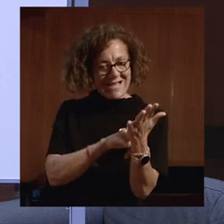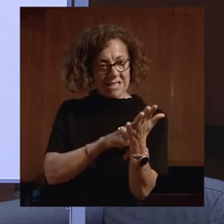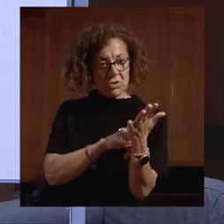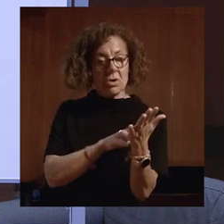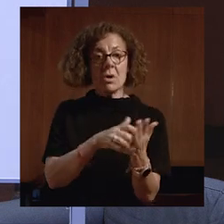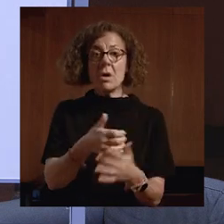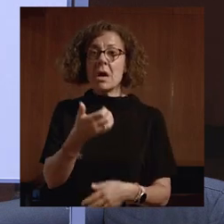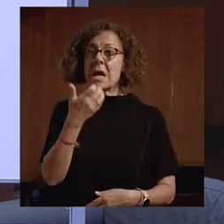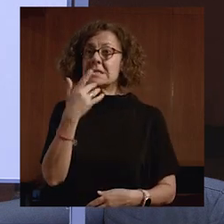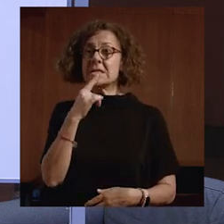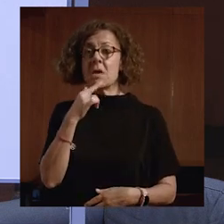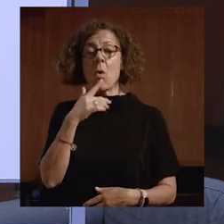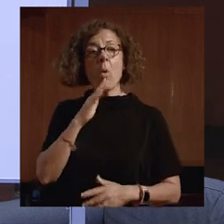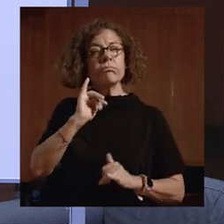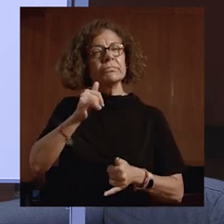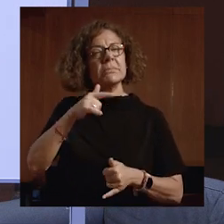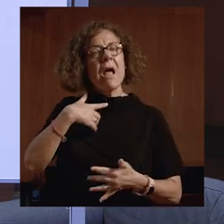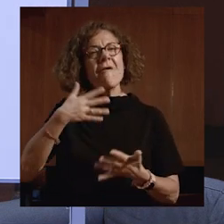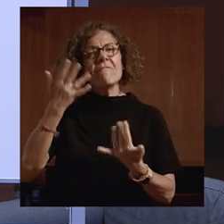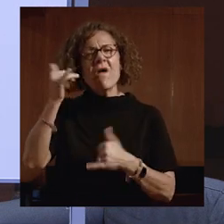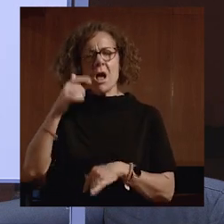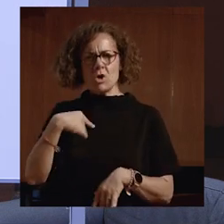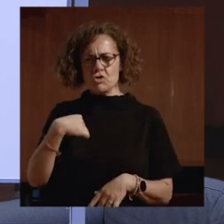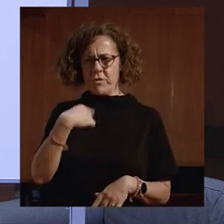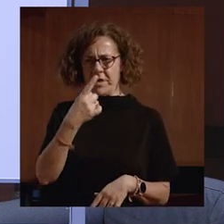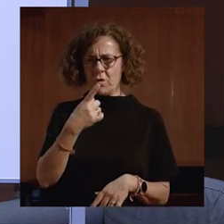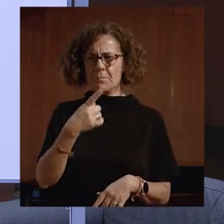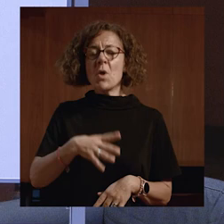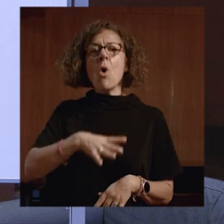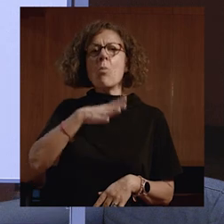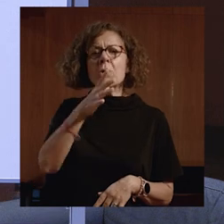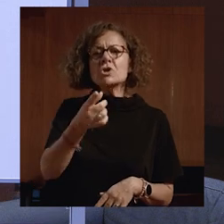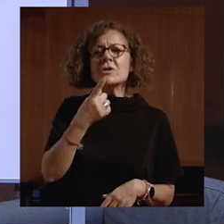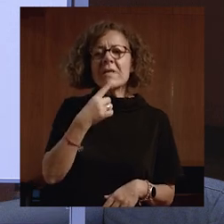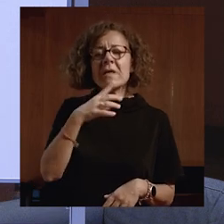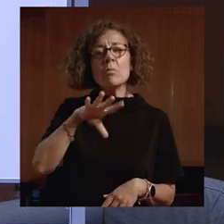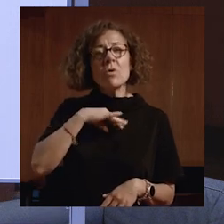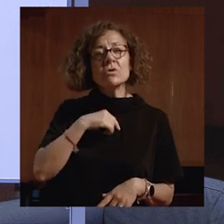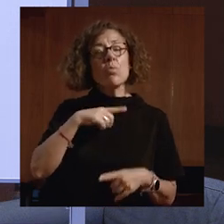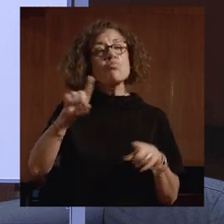al jazz o al flamenco, ni os digo. De hecho, por eso se puede decir que la